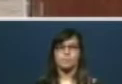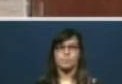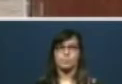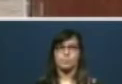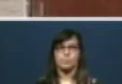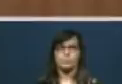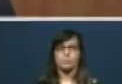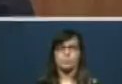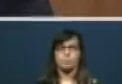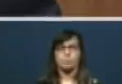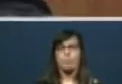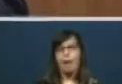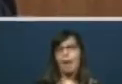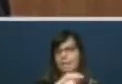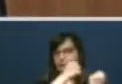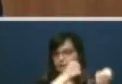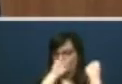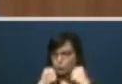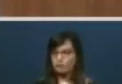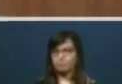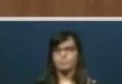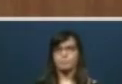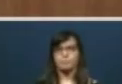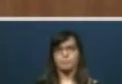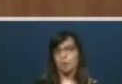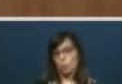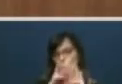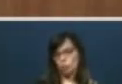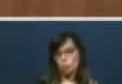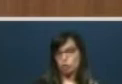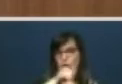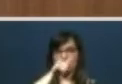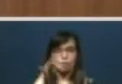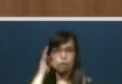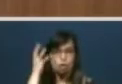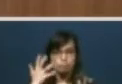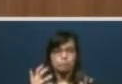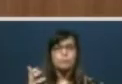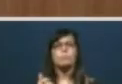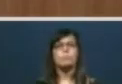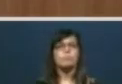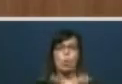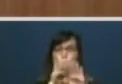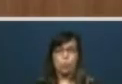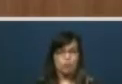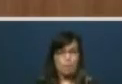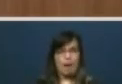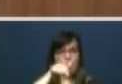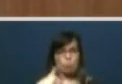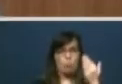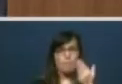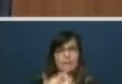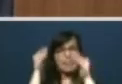área institucional para finalizar señoras y señores procuradores la última área de mi intervención esta mañana se centra